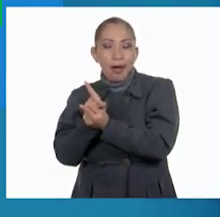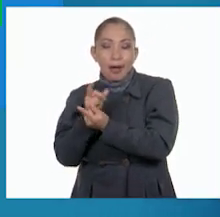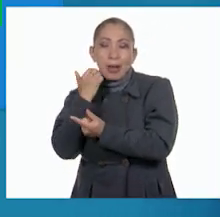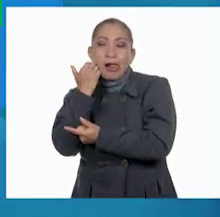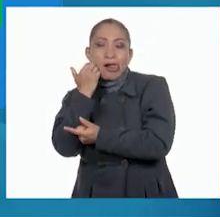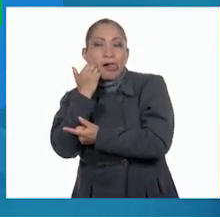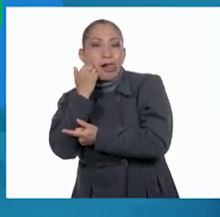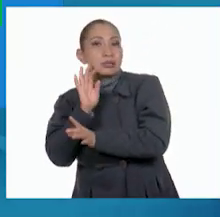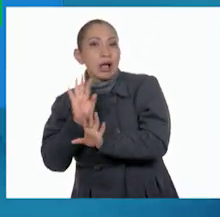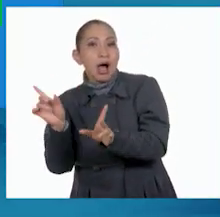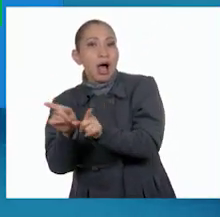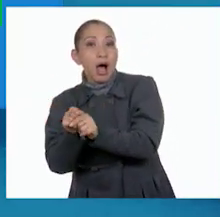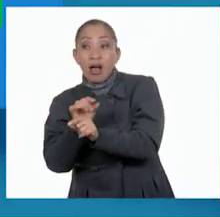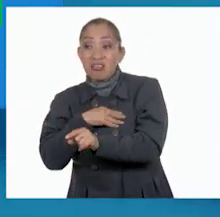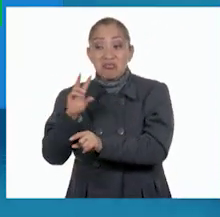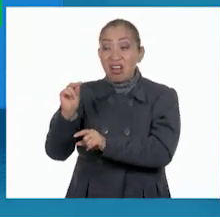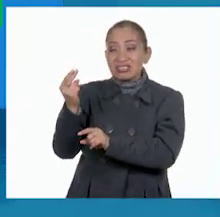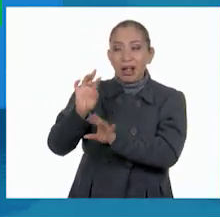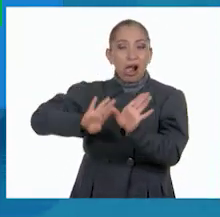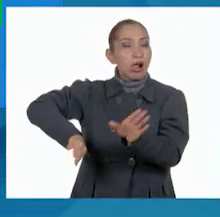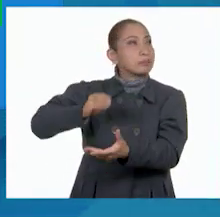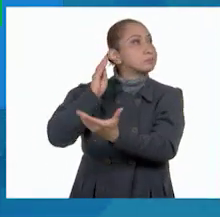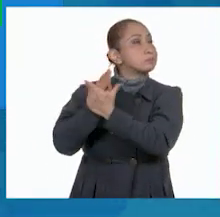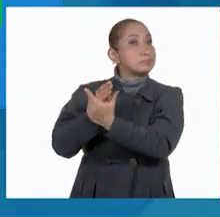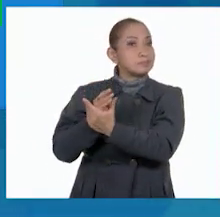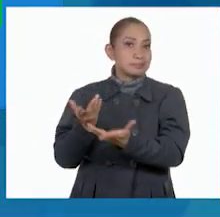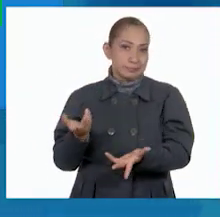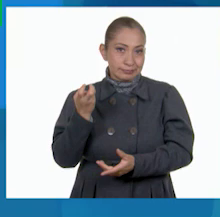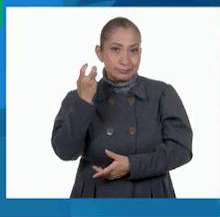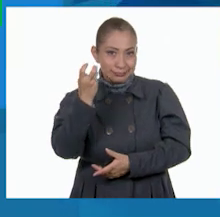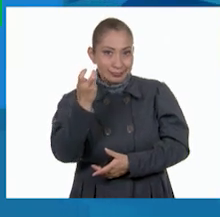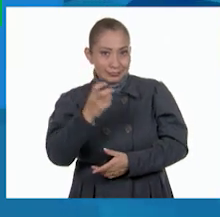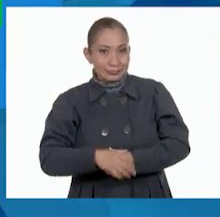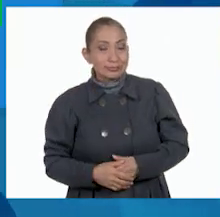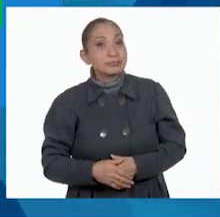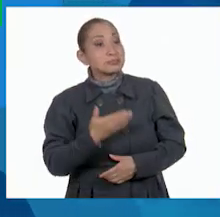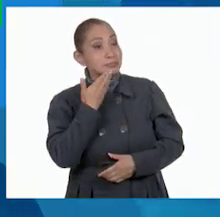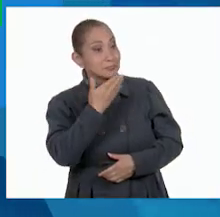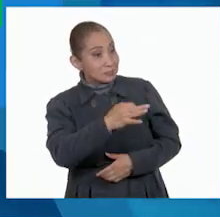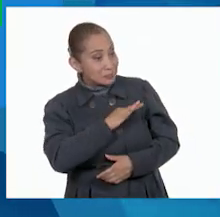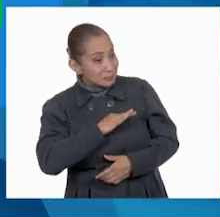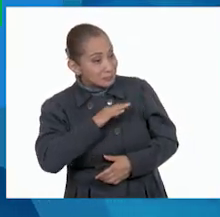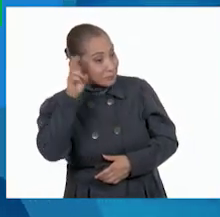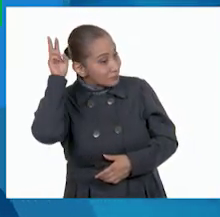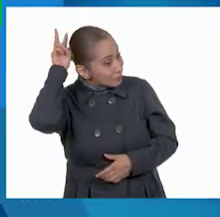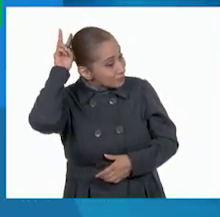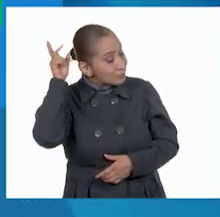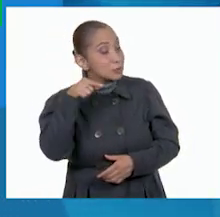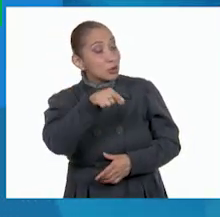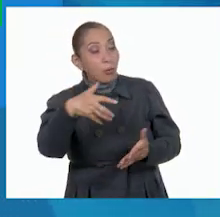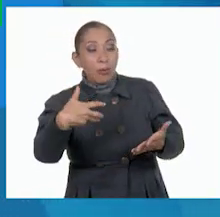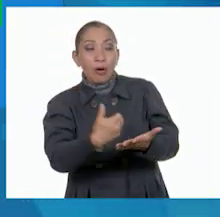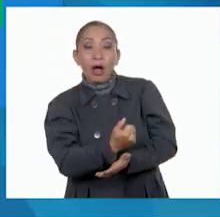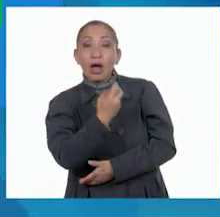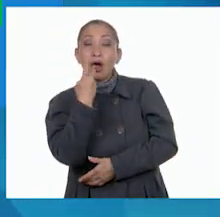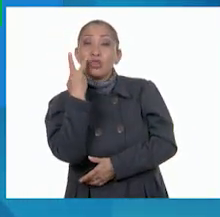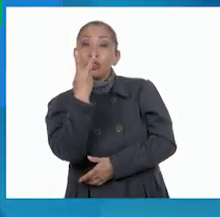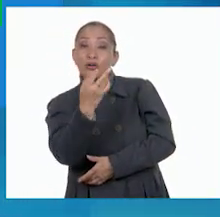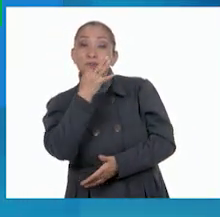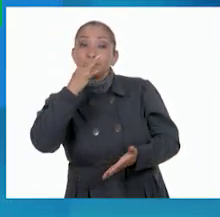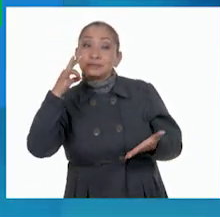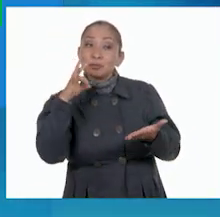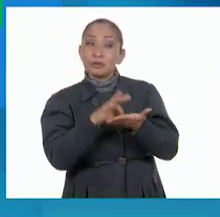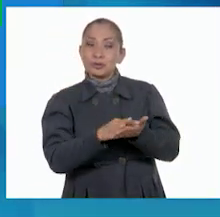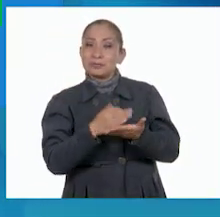cuando necesitan de ellas. Muy bien. Raúl, muchas felicidades. Te acabas de ganar tus